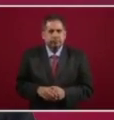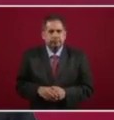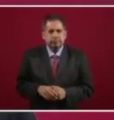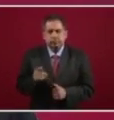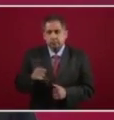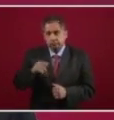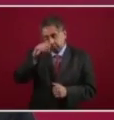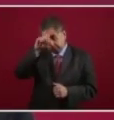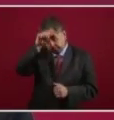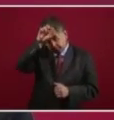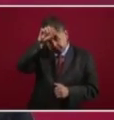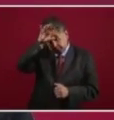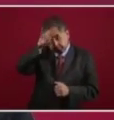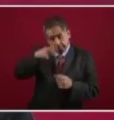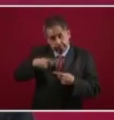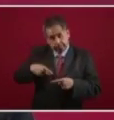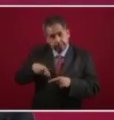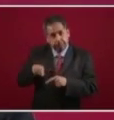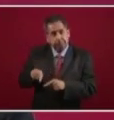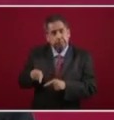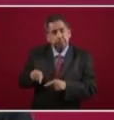Un minero